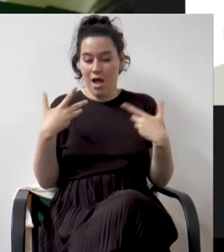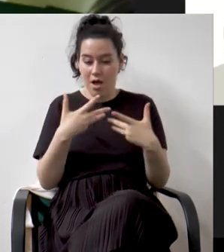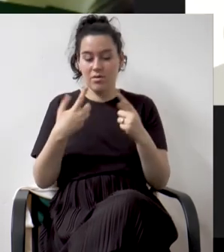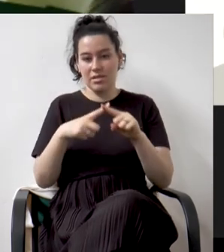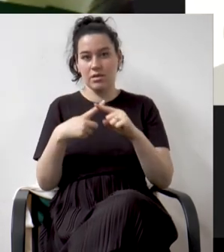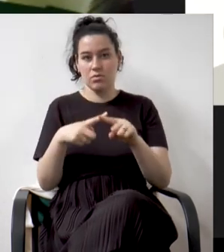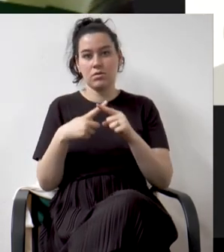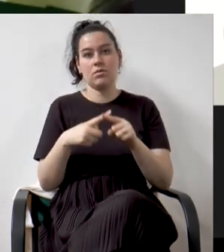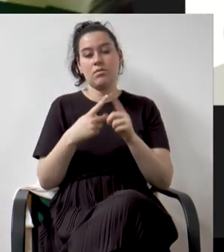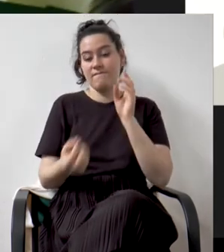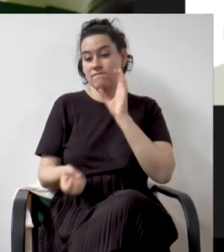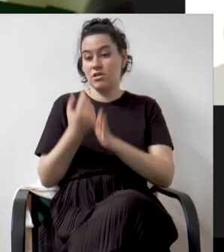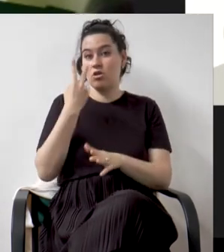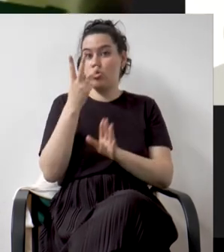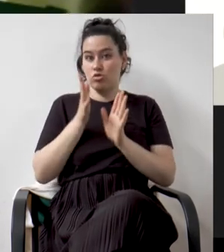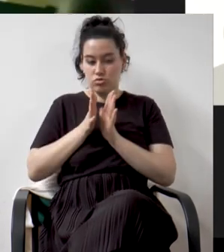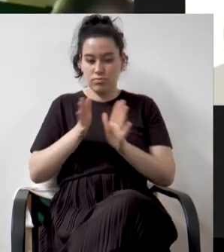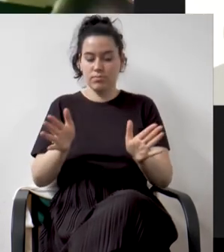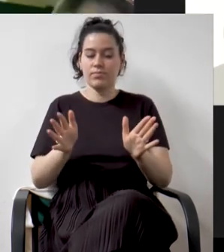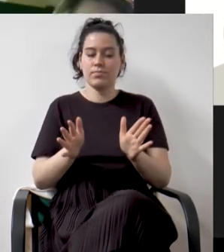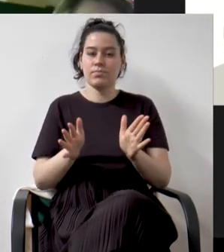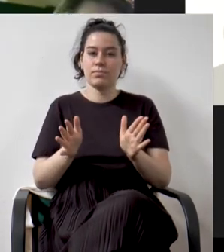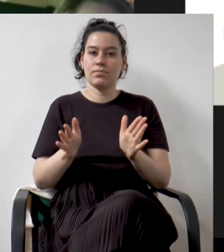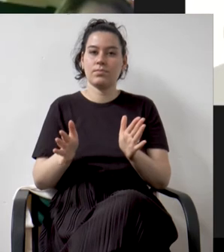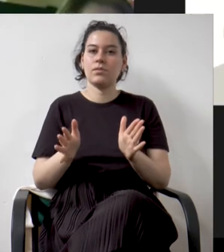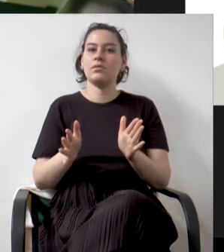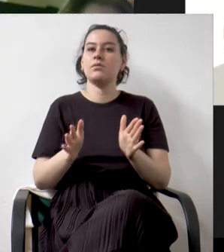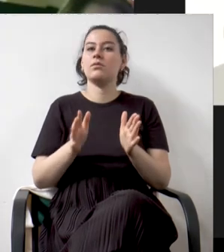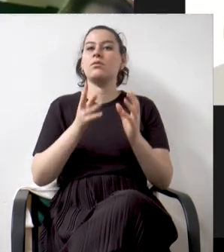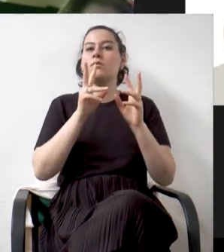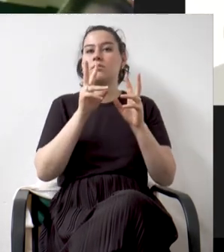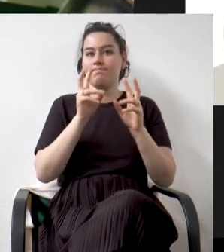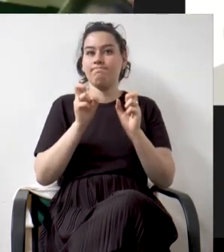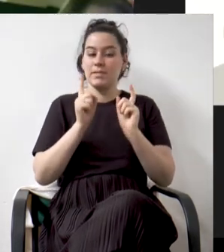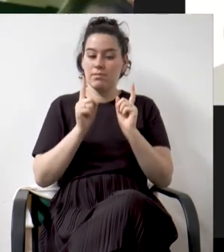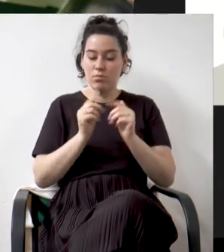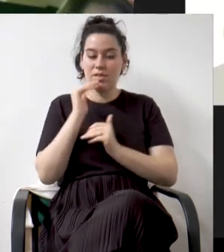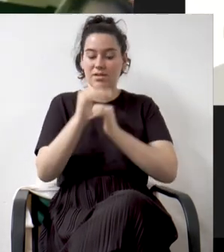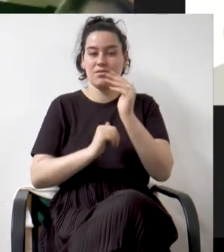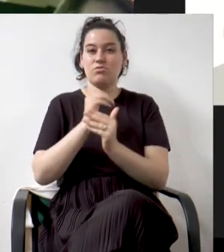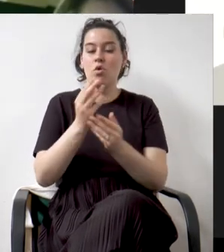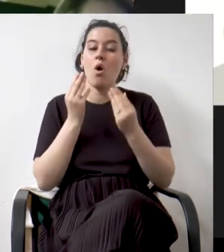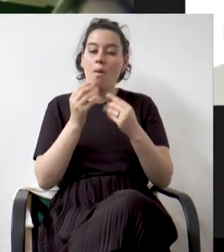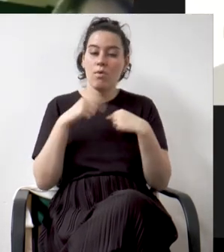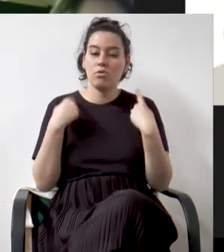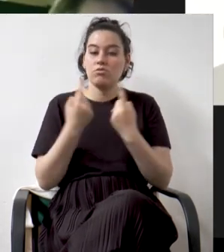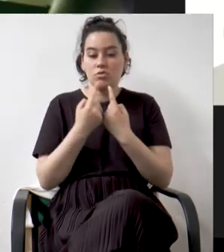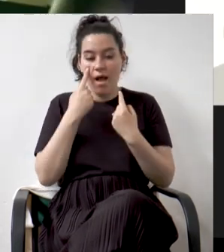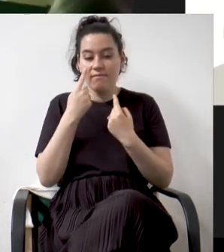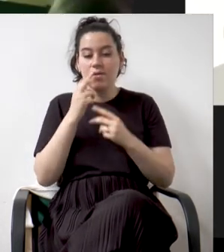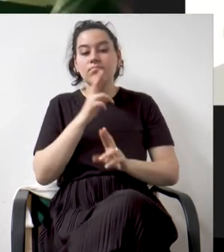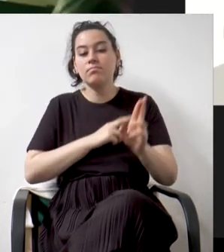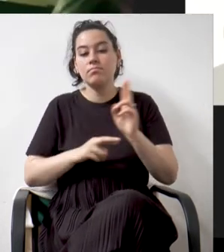discutiendo, surgen 2 grandes definiciones que tienen que ver con el desarrollo académico. Y es cómo nosotros vamos a ver a los